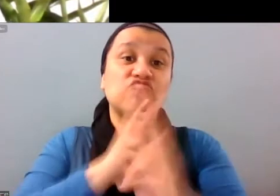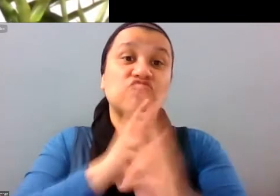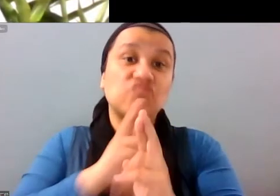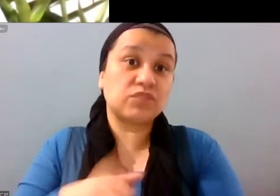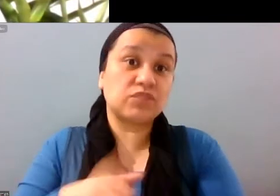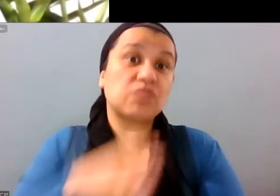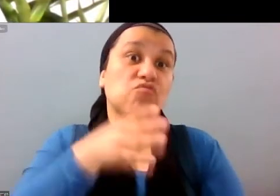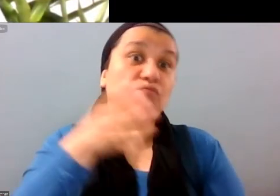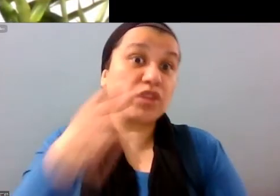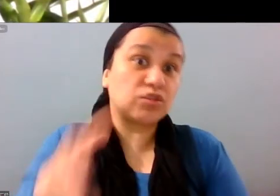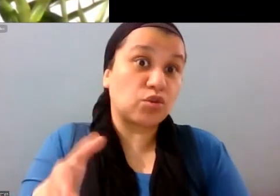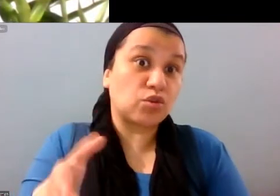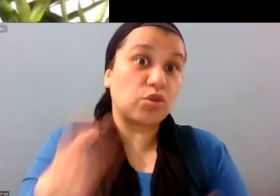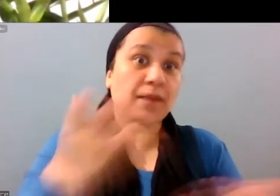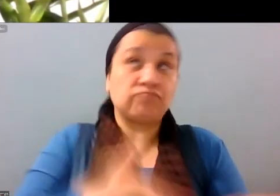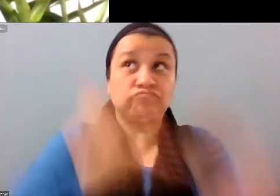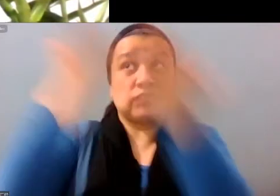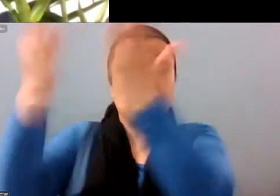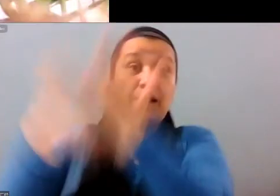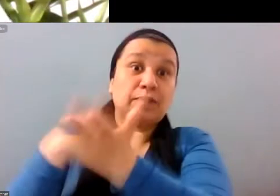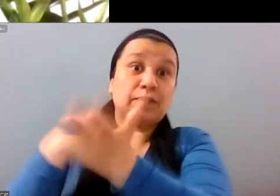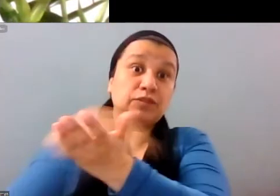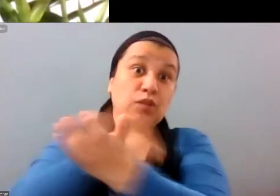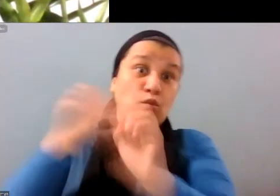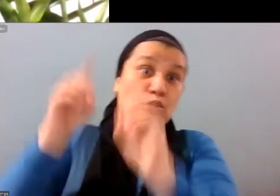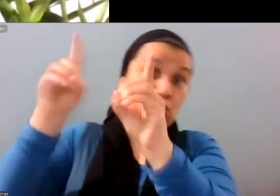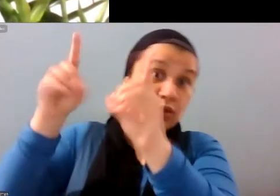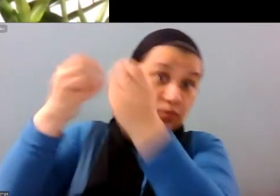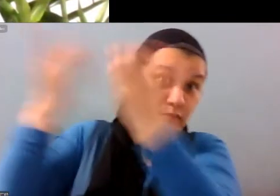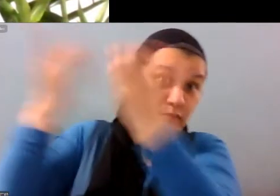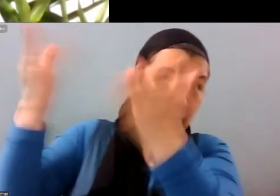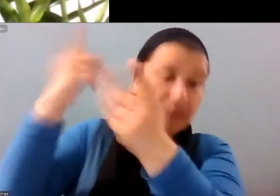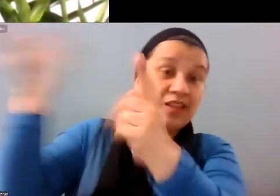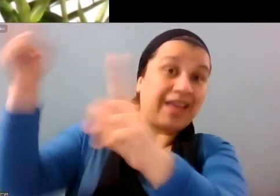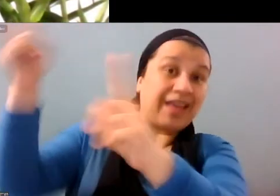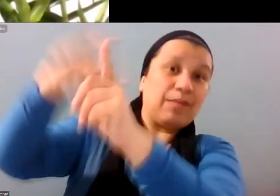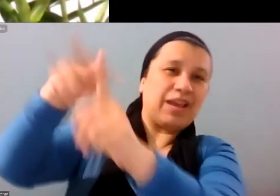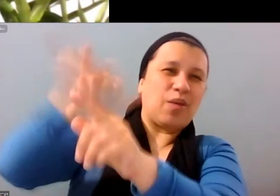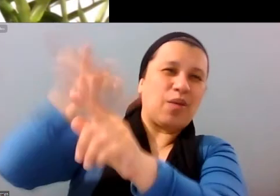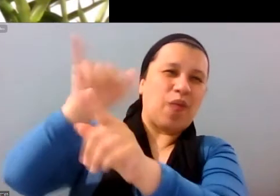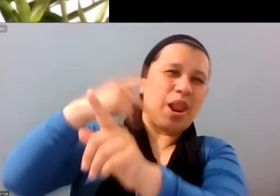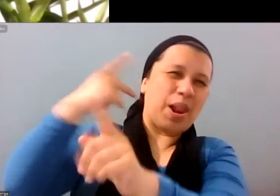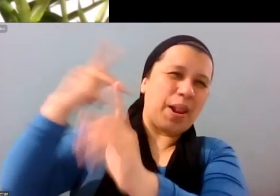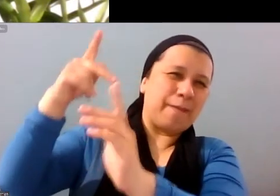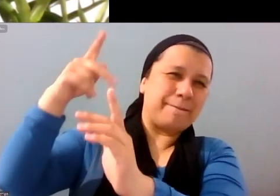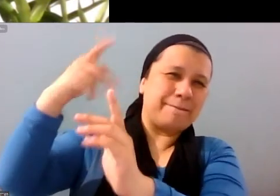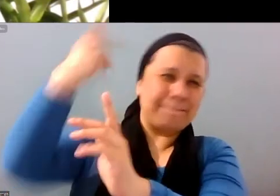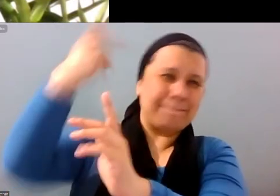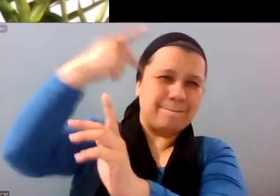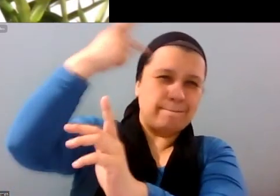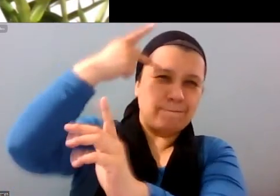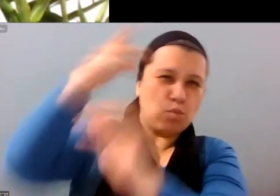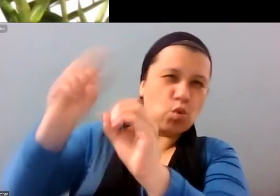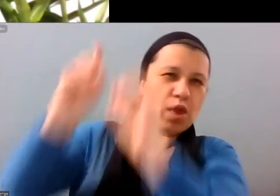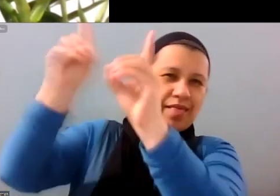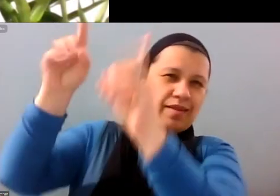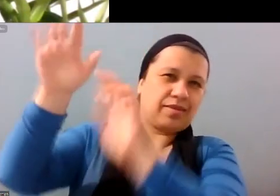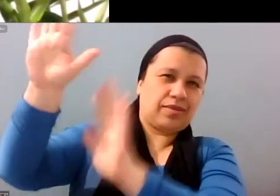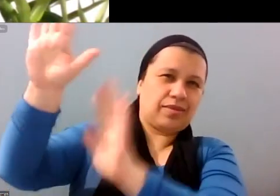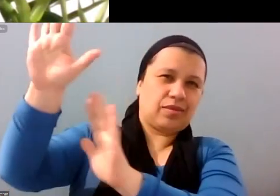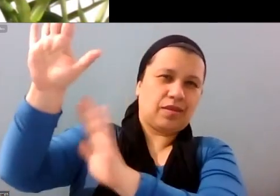por ejemplo al Ministerio de Educación Pública para implementarlo como política como política educativa que permita pues mejorar